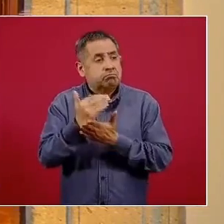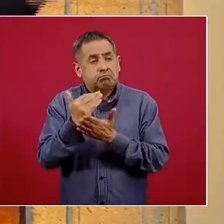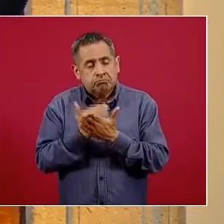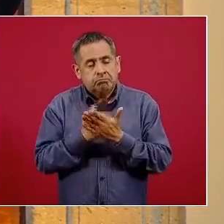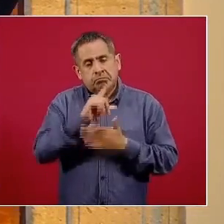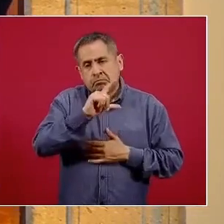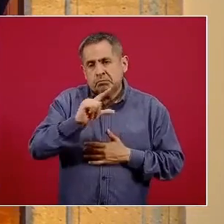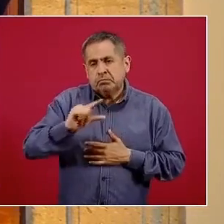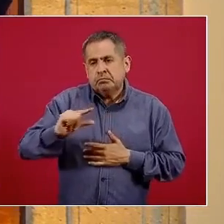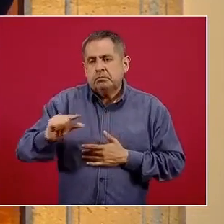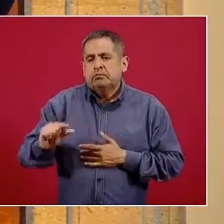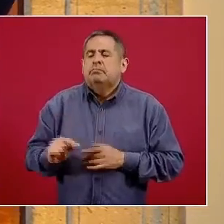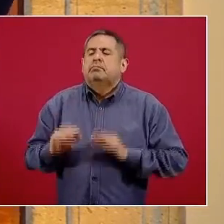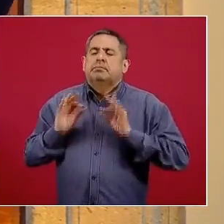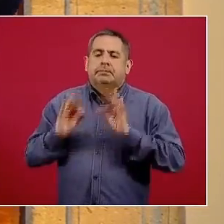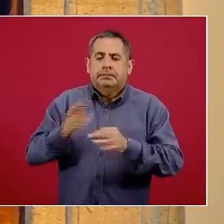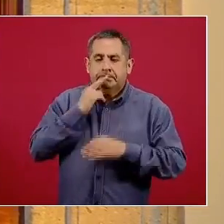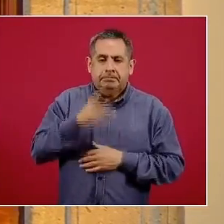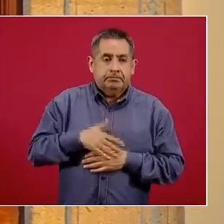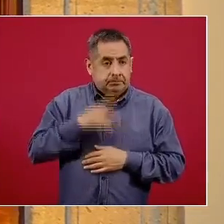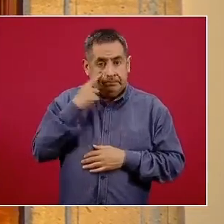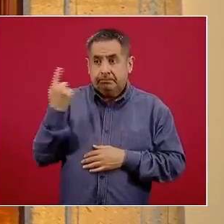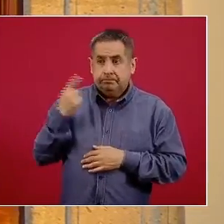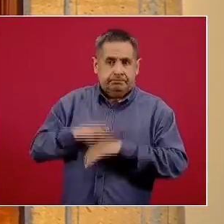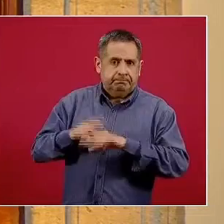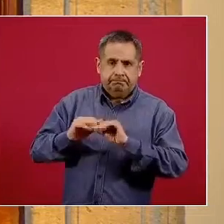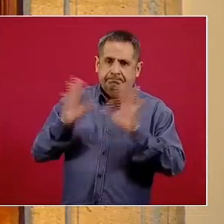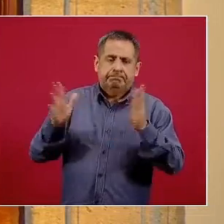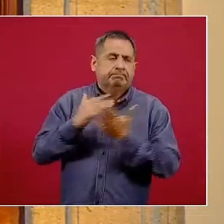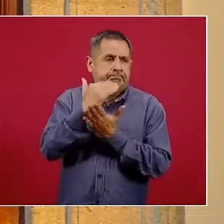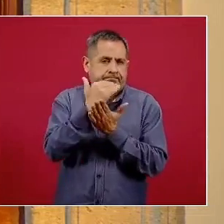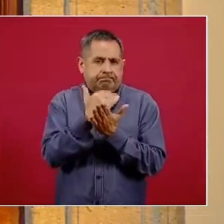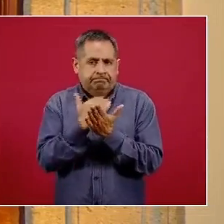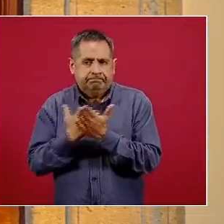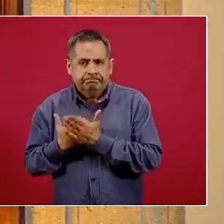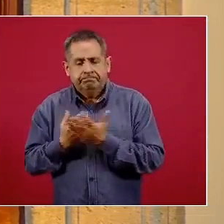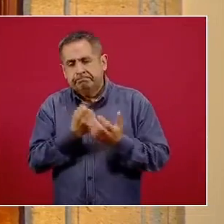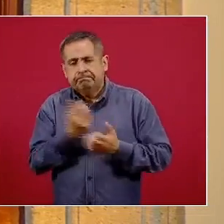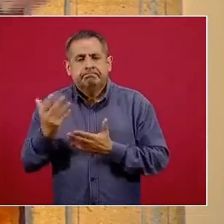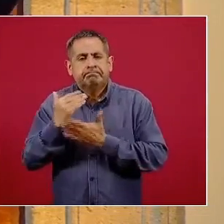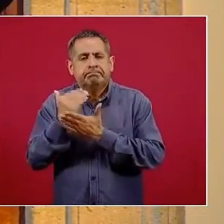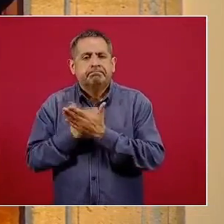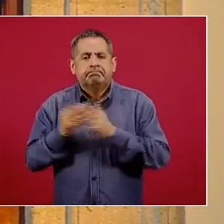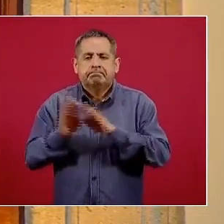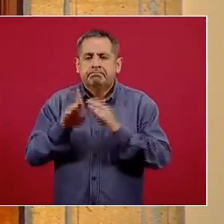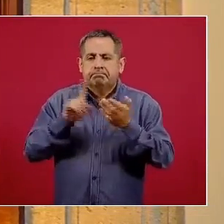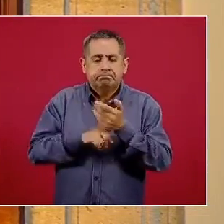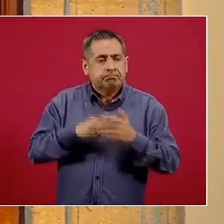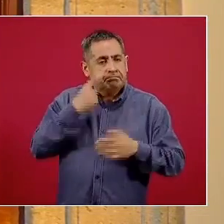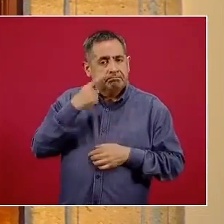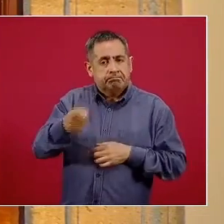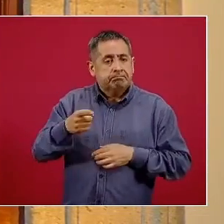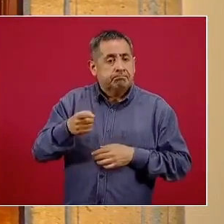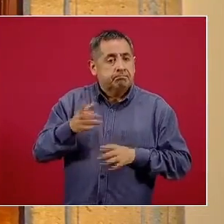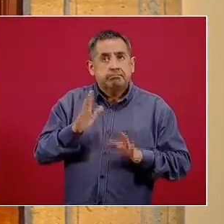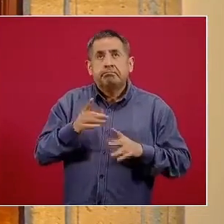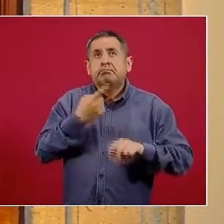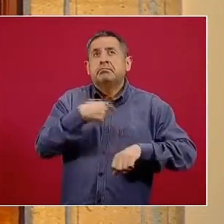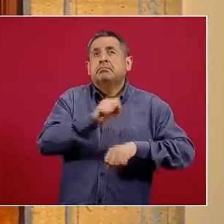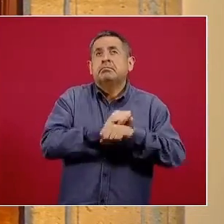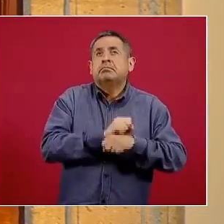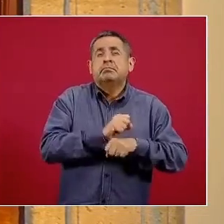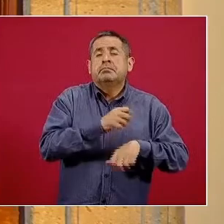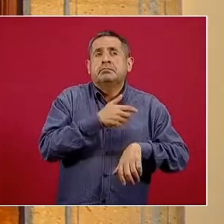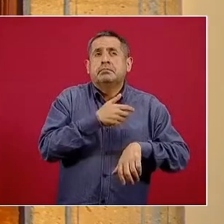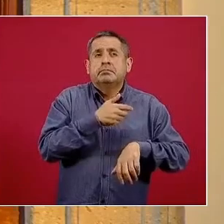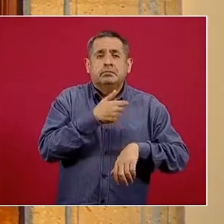estimadas. Podemos todavía aquí verlas mucho más claramente, inclusive en una pendiente que empieza precisamente en la